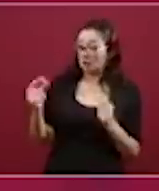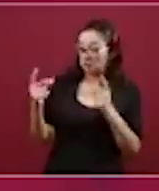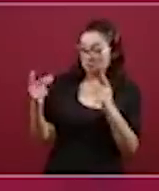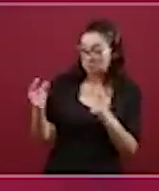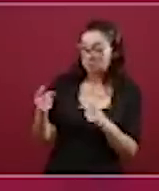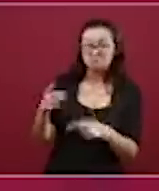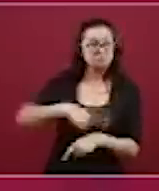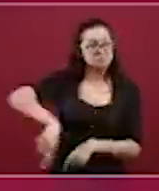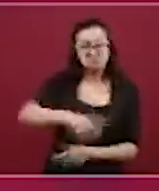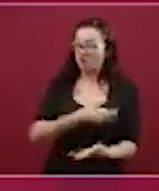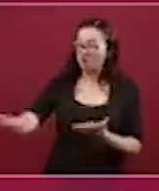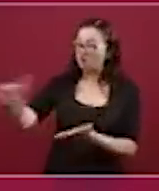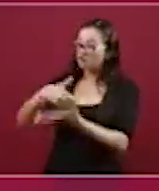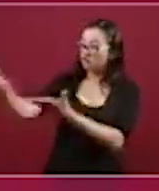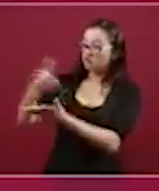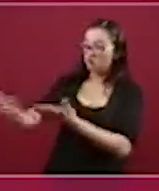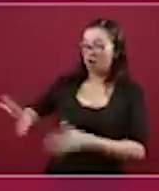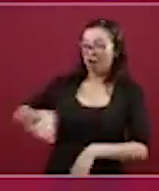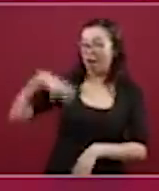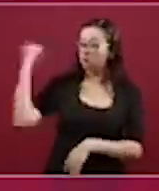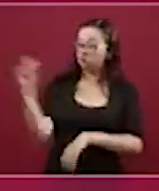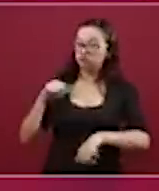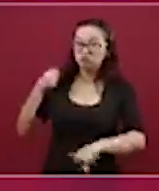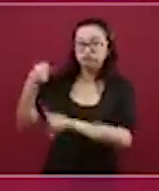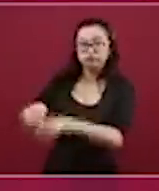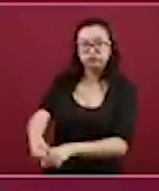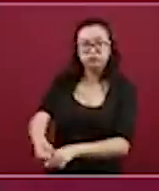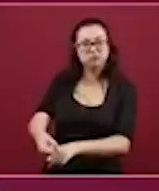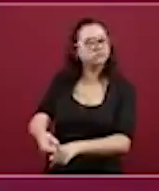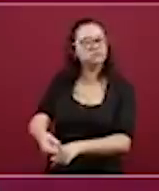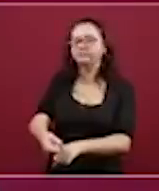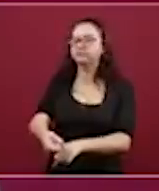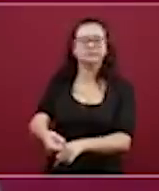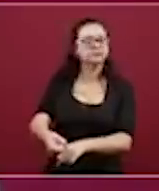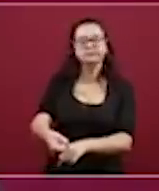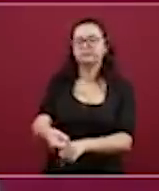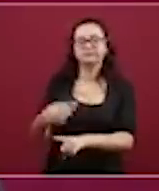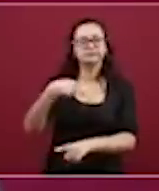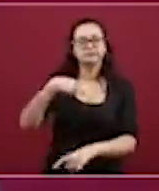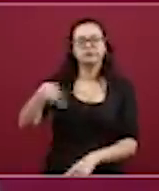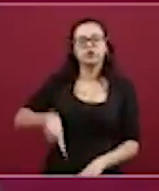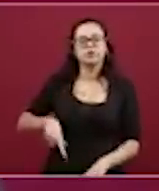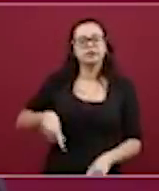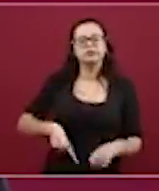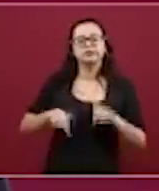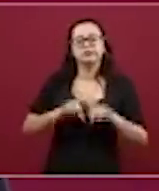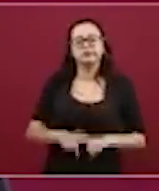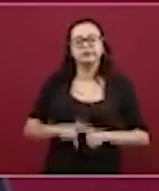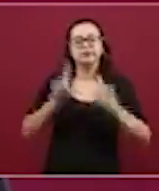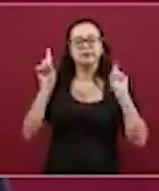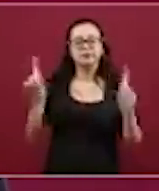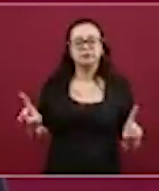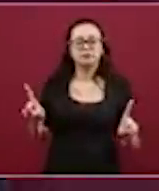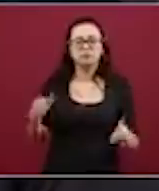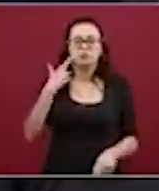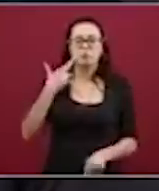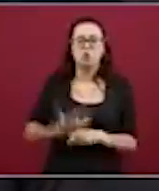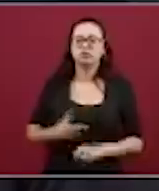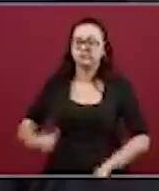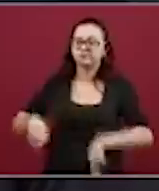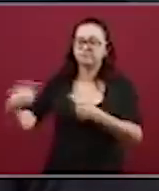el uso de la fuerza. Esto no es un gobierno represor. Y que cada quien asuma